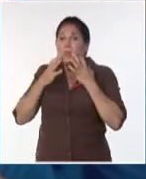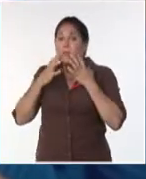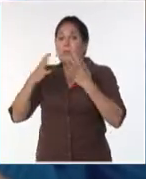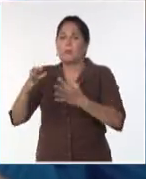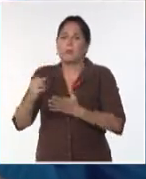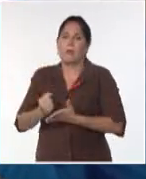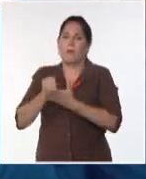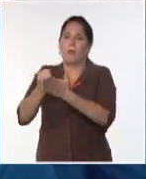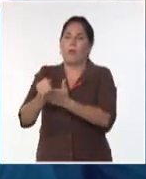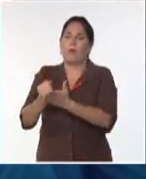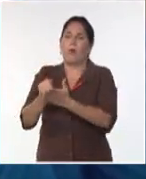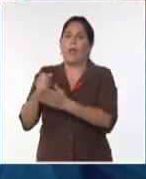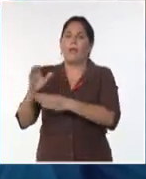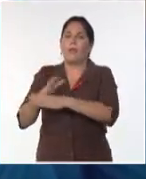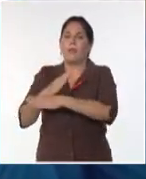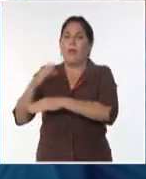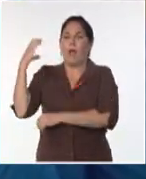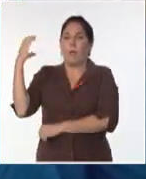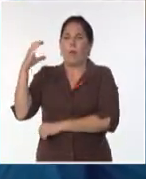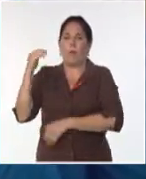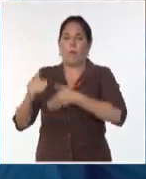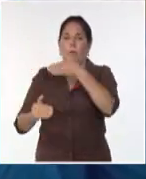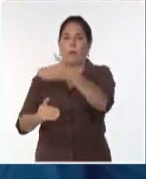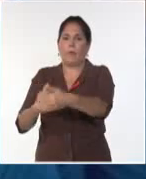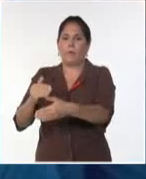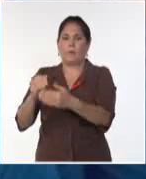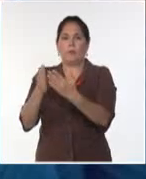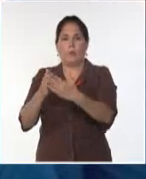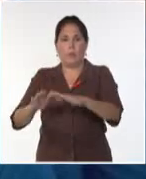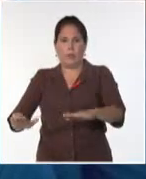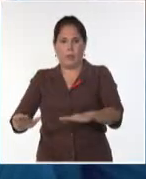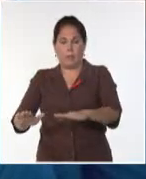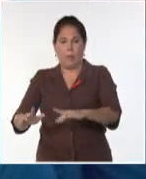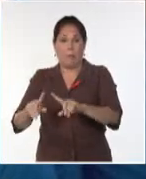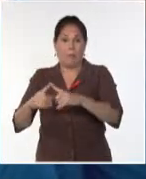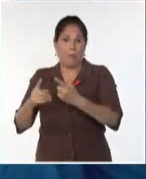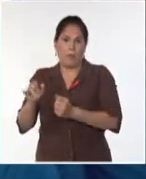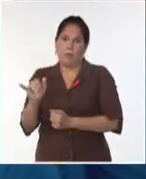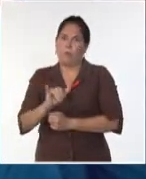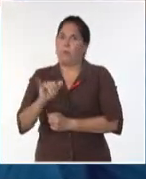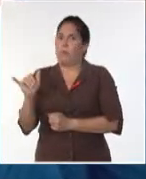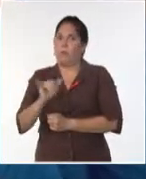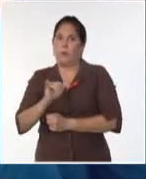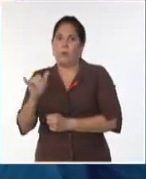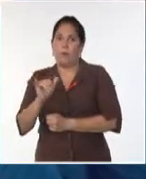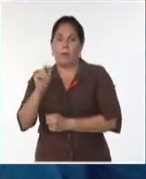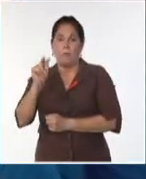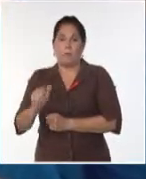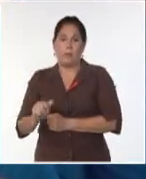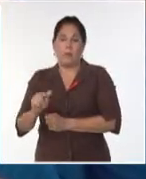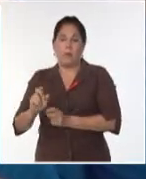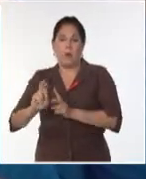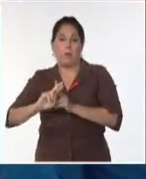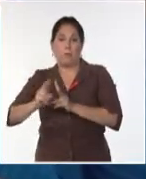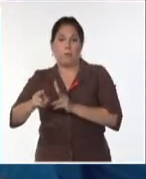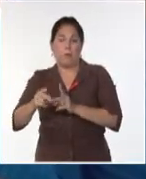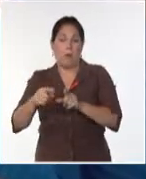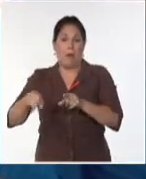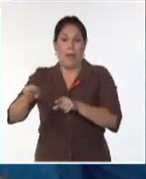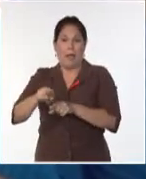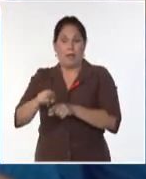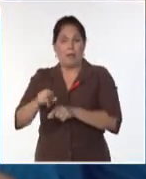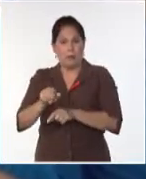a Colombia en sus distintos procesos de paz, pero además esto tiene un impacto sobre migración, porque lleva a la isla a